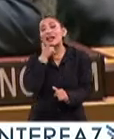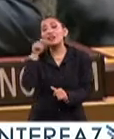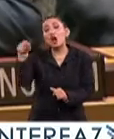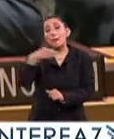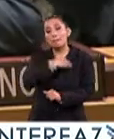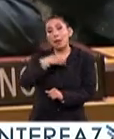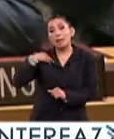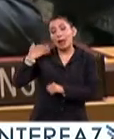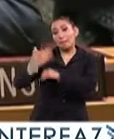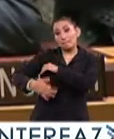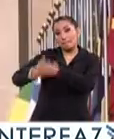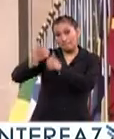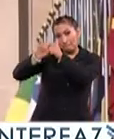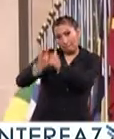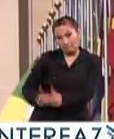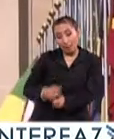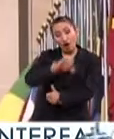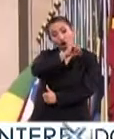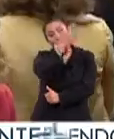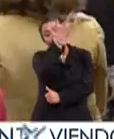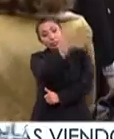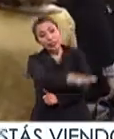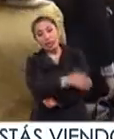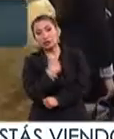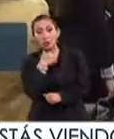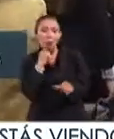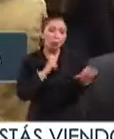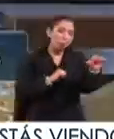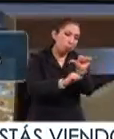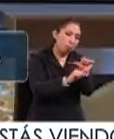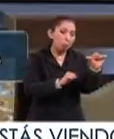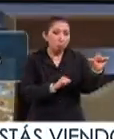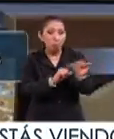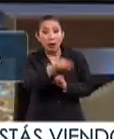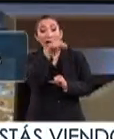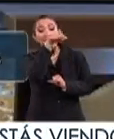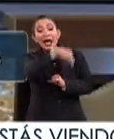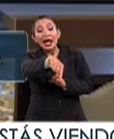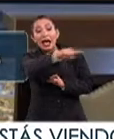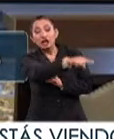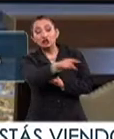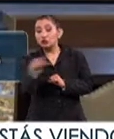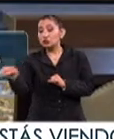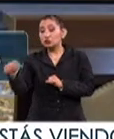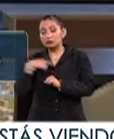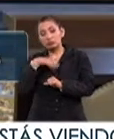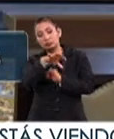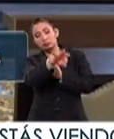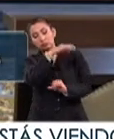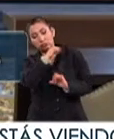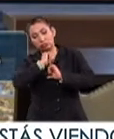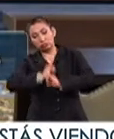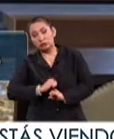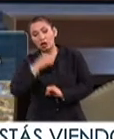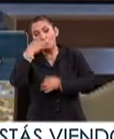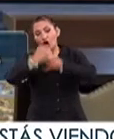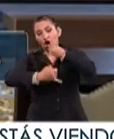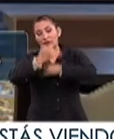como miembros permanentes y tiene otros 10 que no son permanentes. Son ellos quienes eligen a los ministros de la Corte